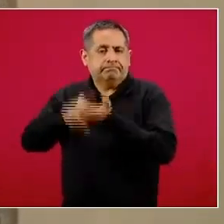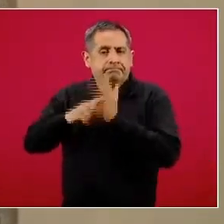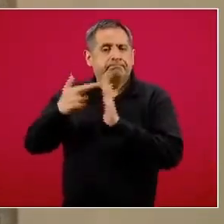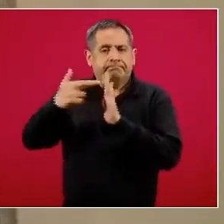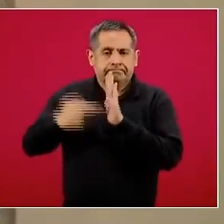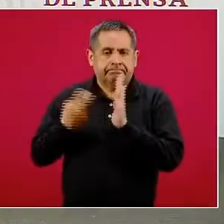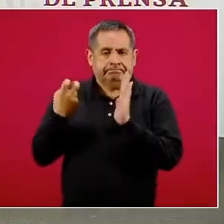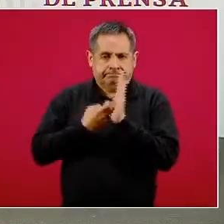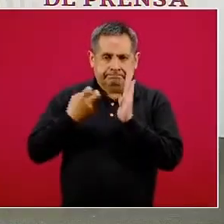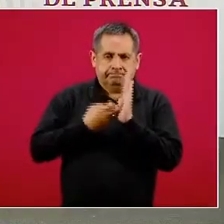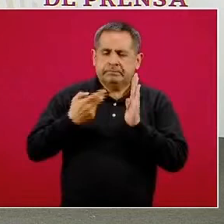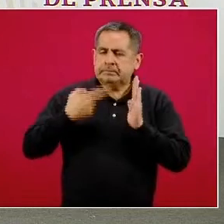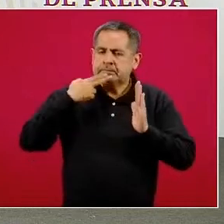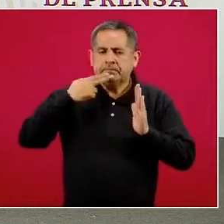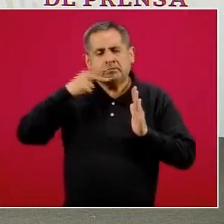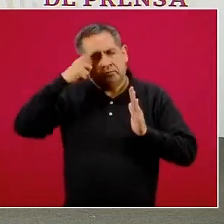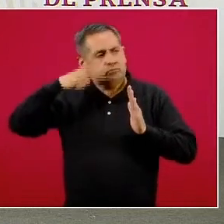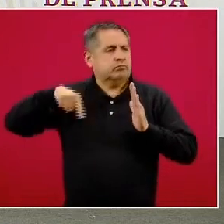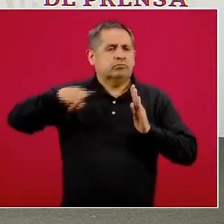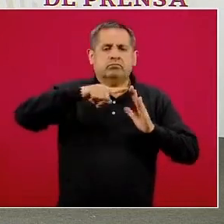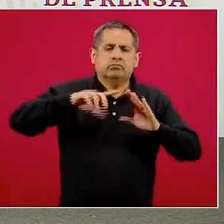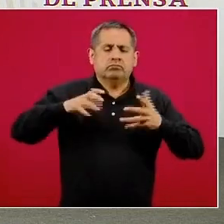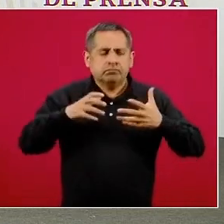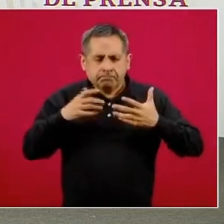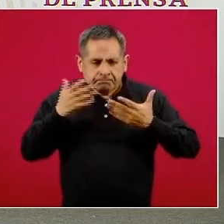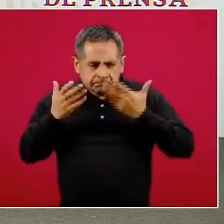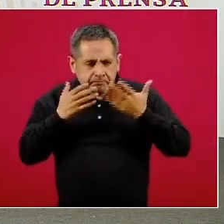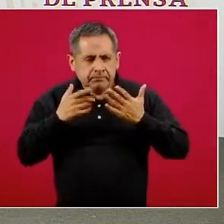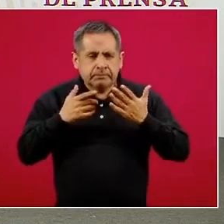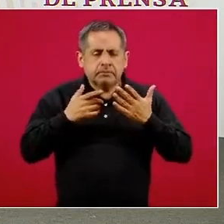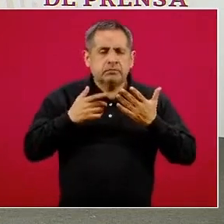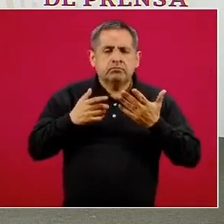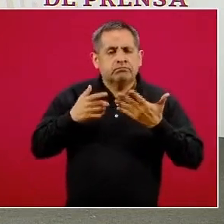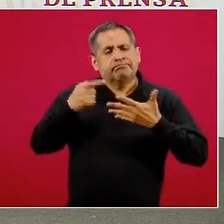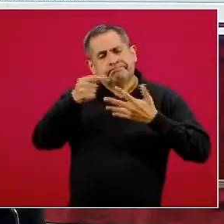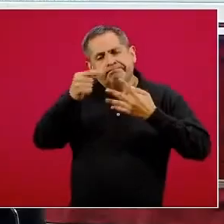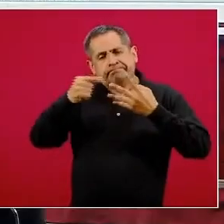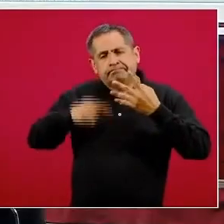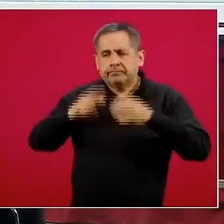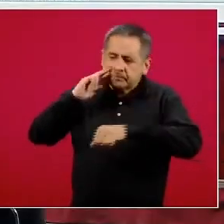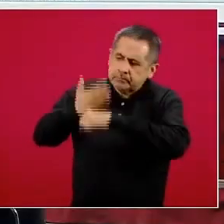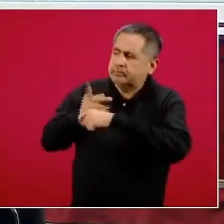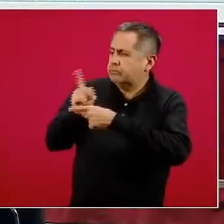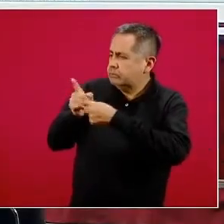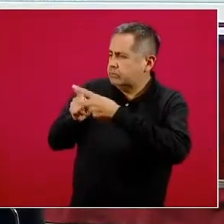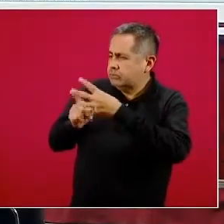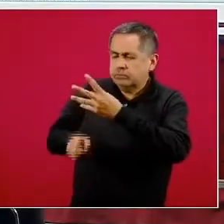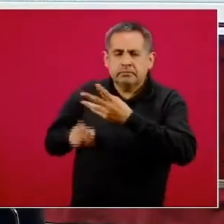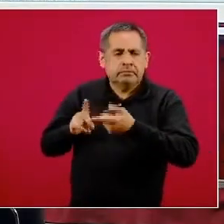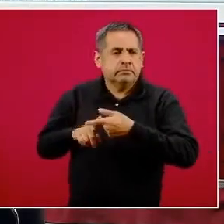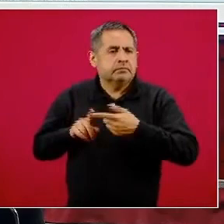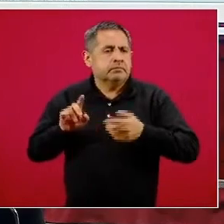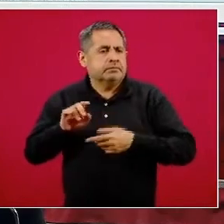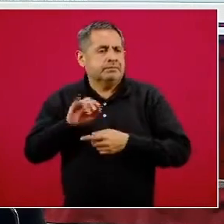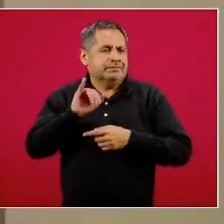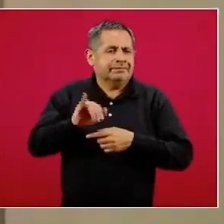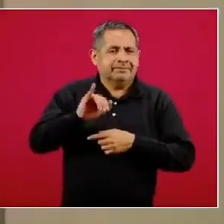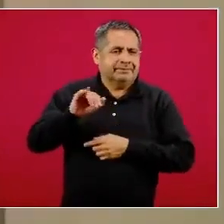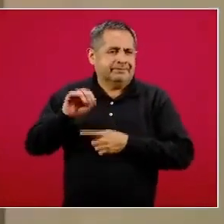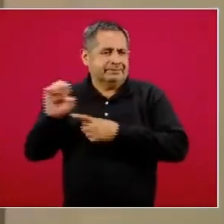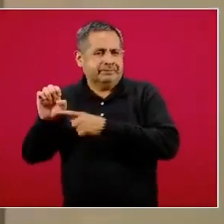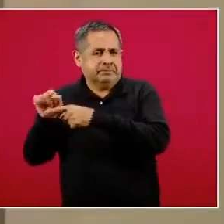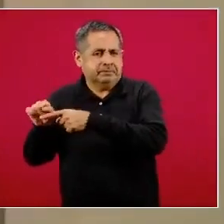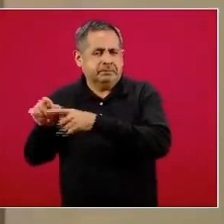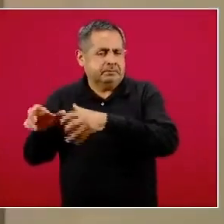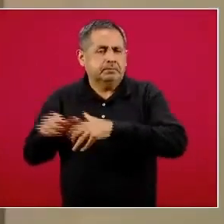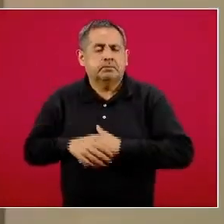tal también que corresponde a la parte rectora documental de la Unidad de Inteligencia Epidemiológica y Sanitaria. También